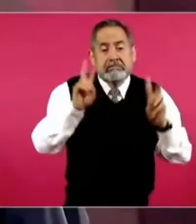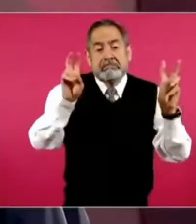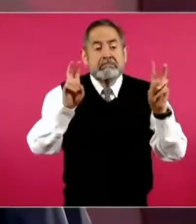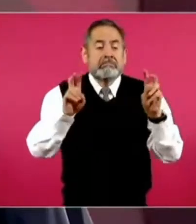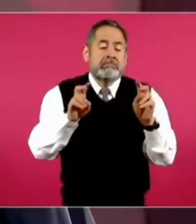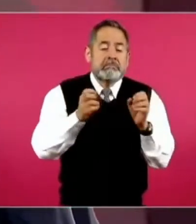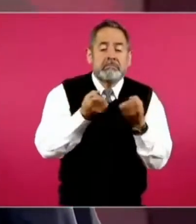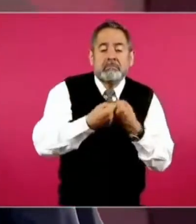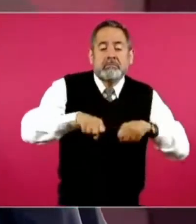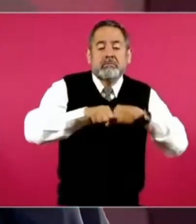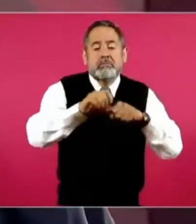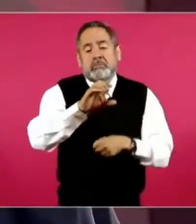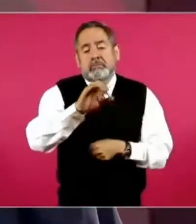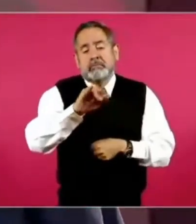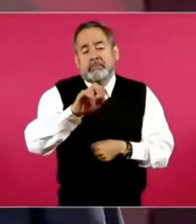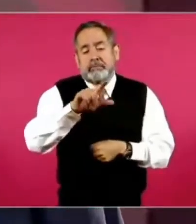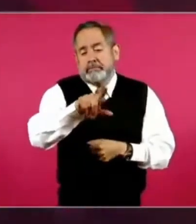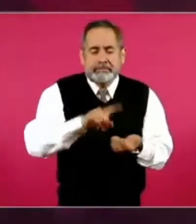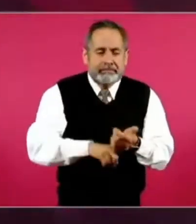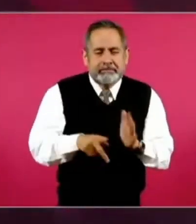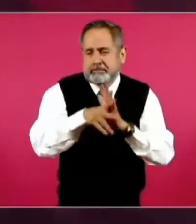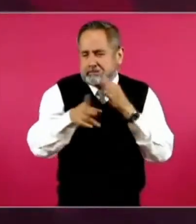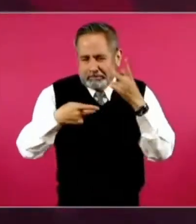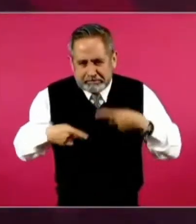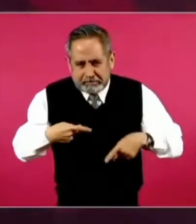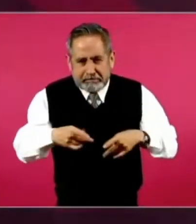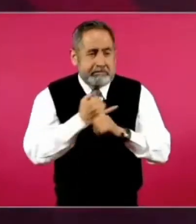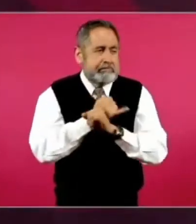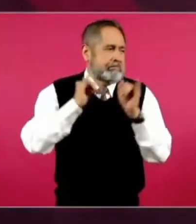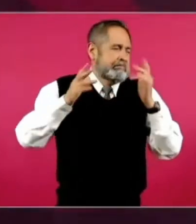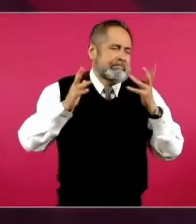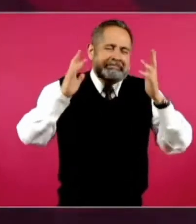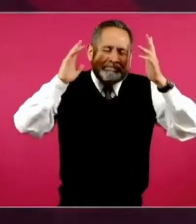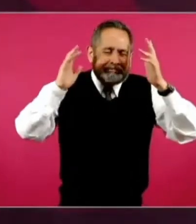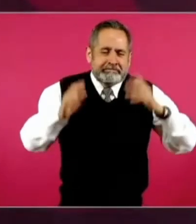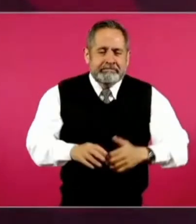sociedad civil, periodistas independientes,